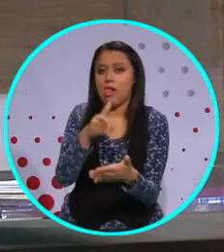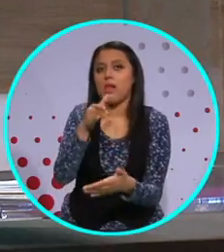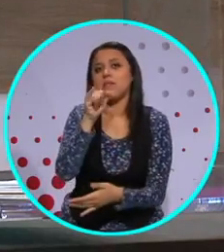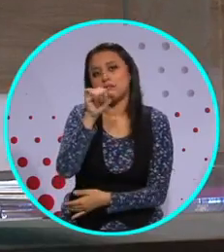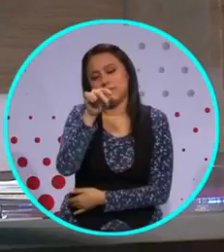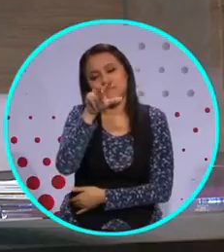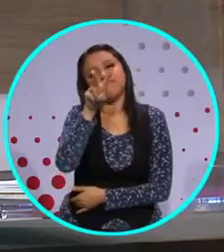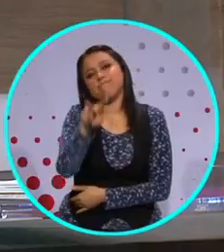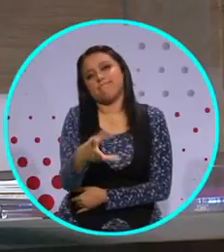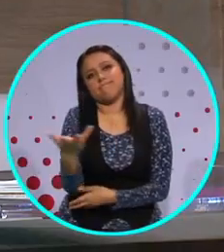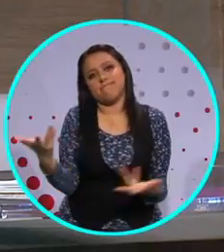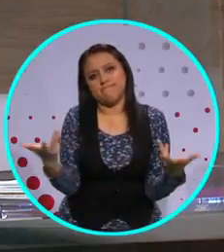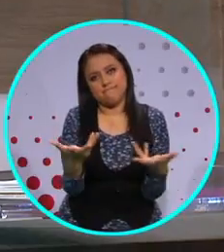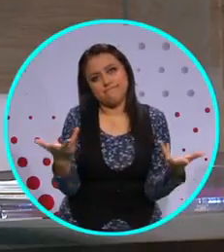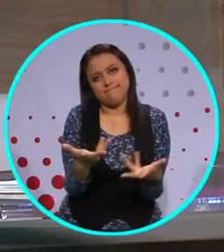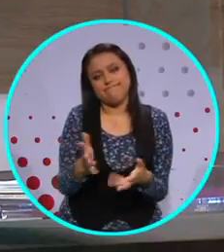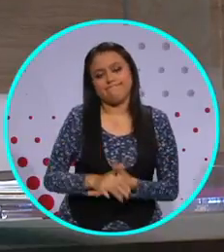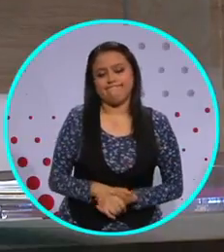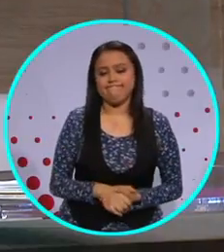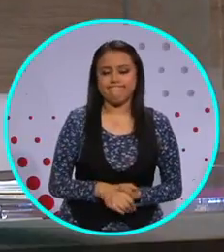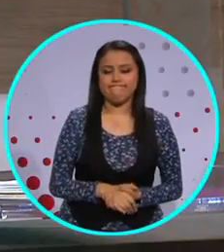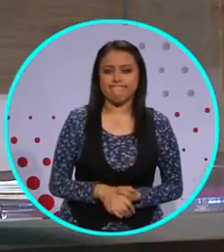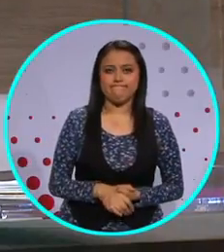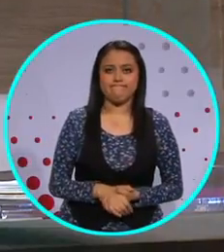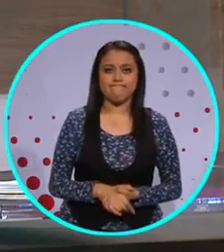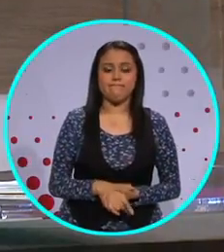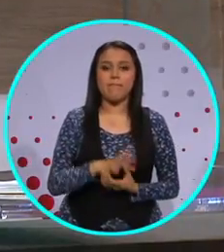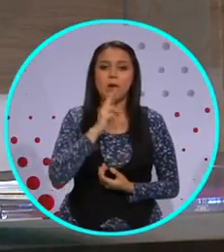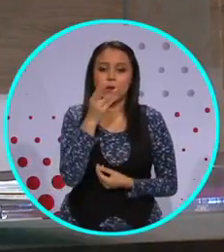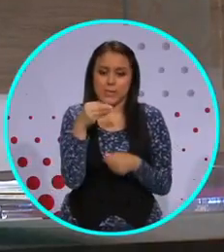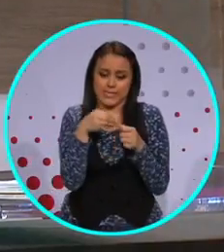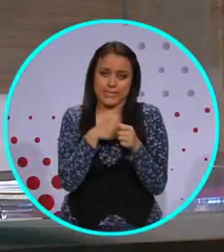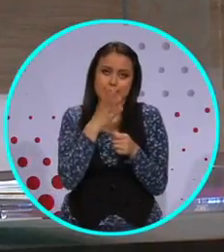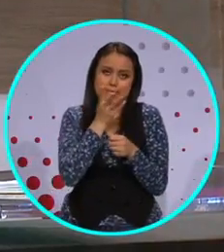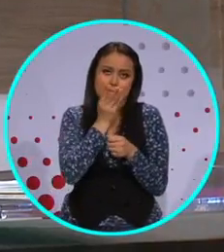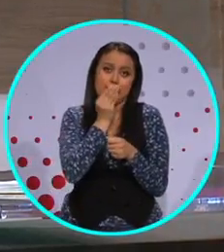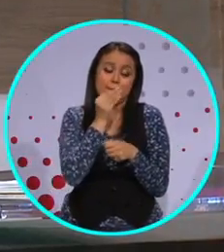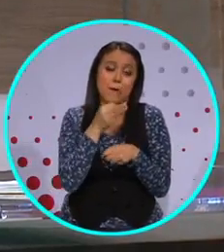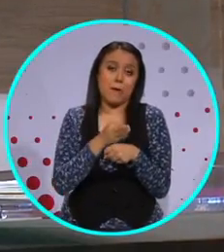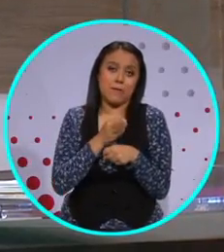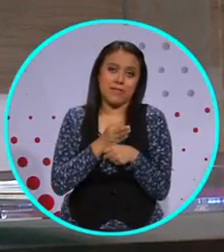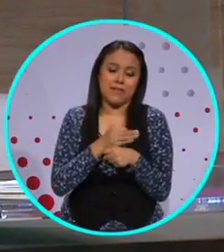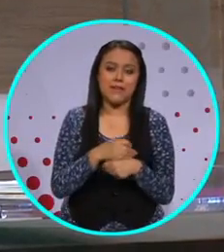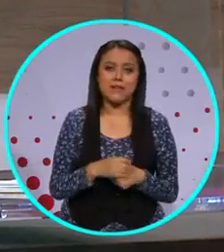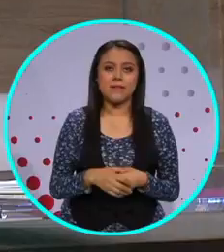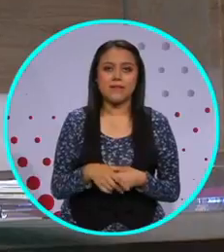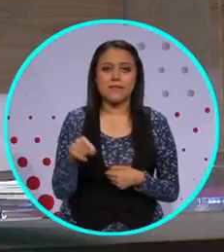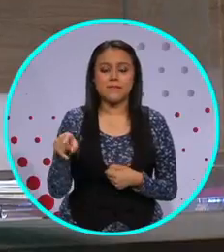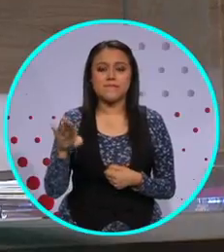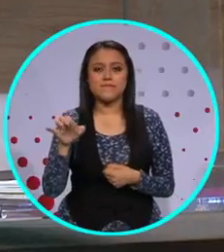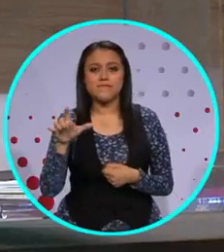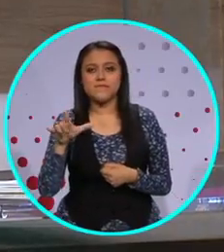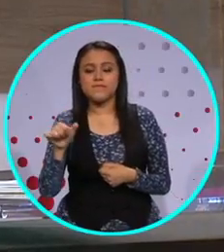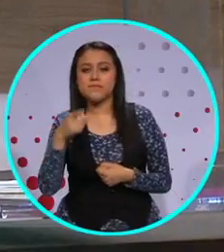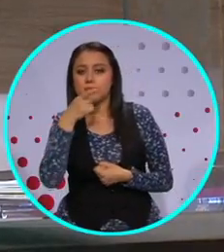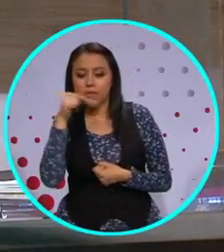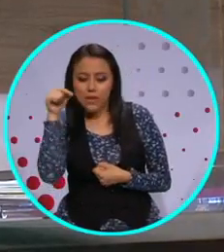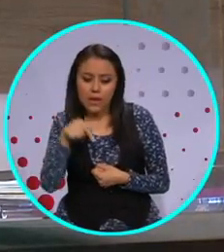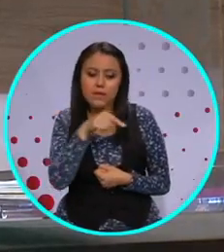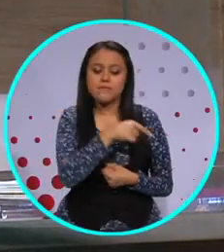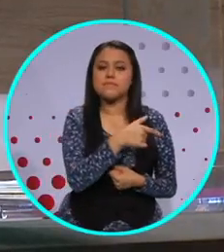aplican ahí está blanco bravo insistió que